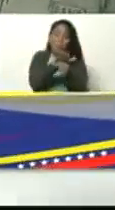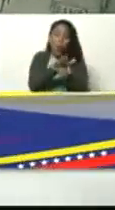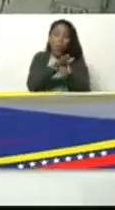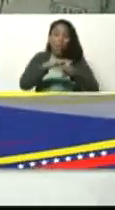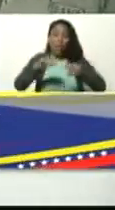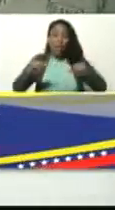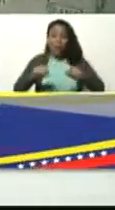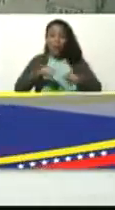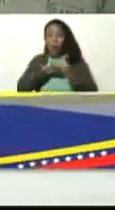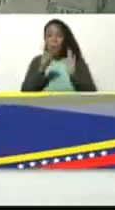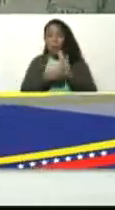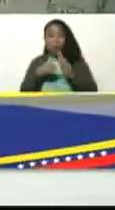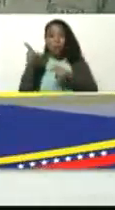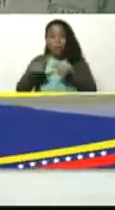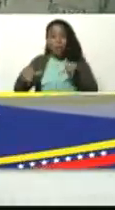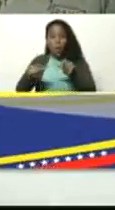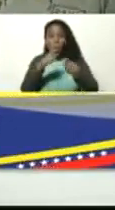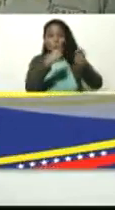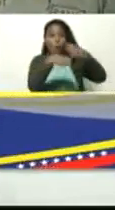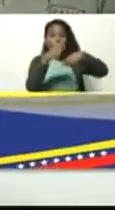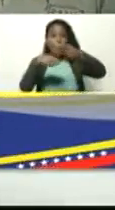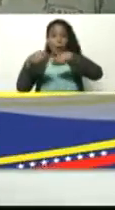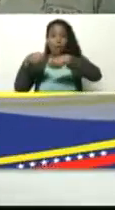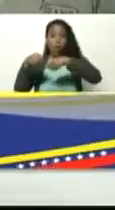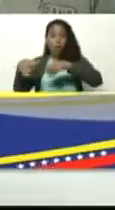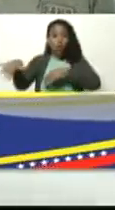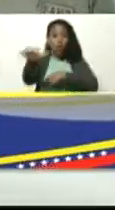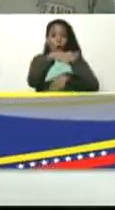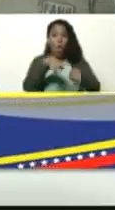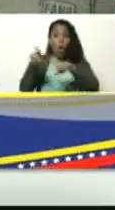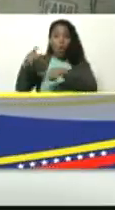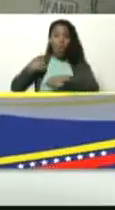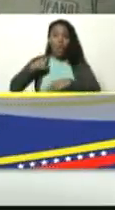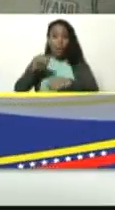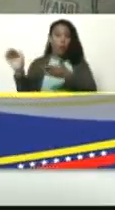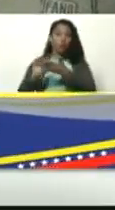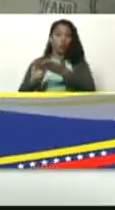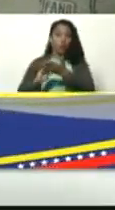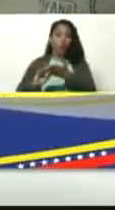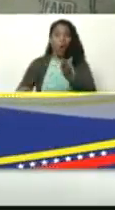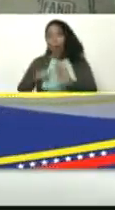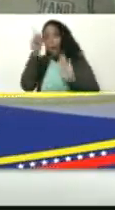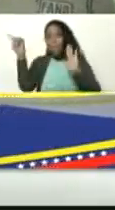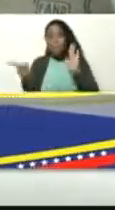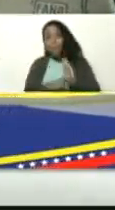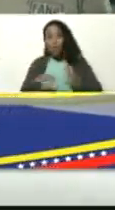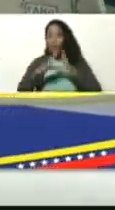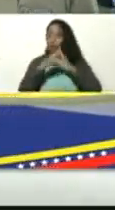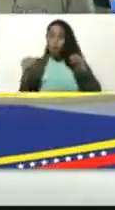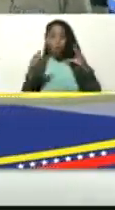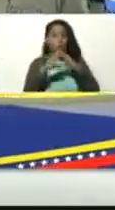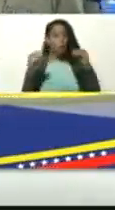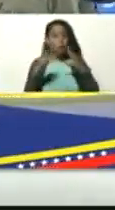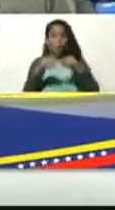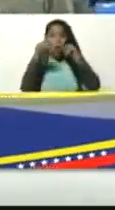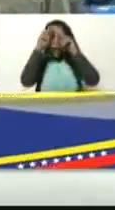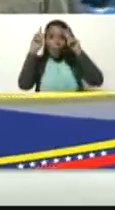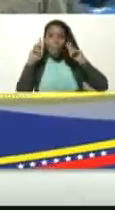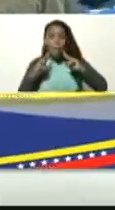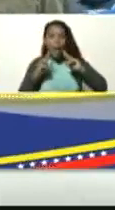era su local comercial. Todo eso tenemos que recuperarlo, todo, todo, todo.